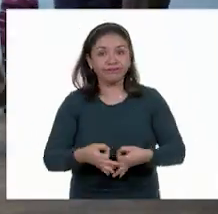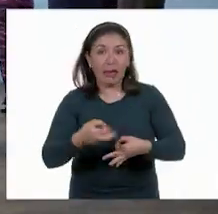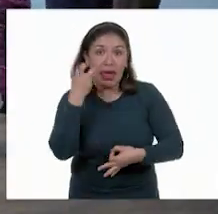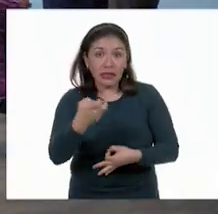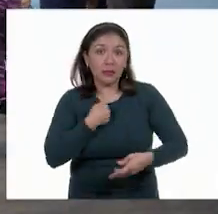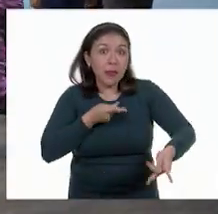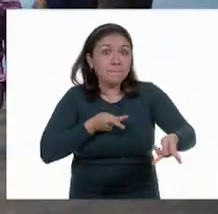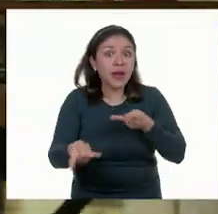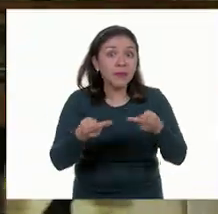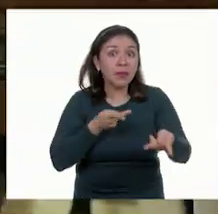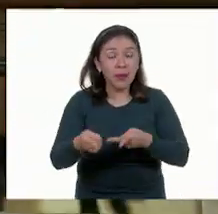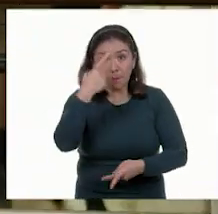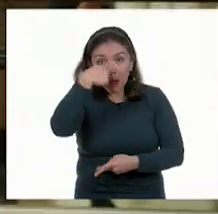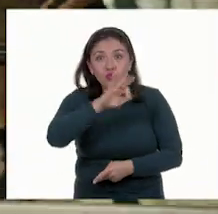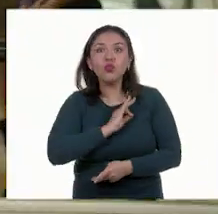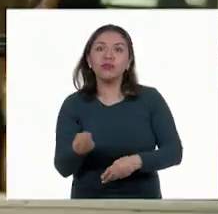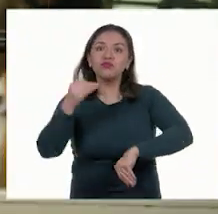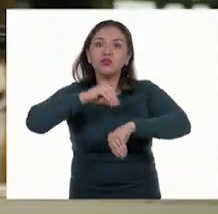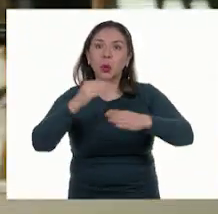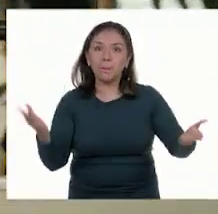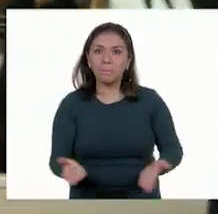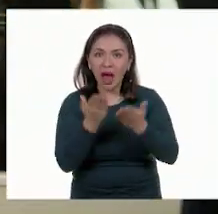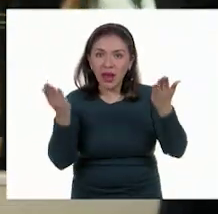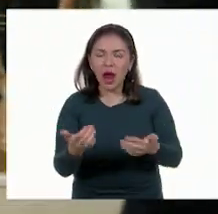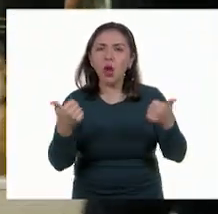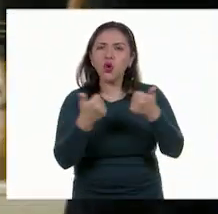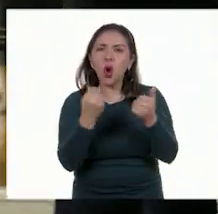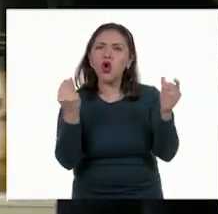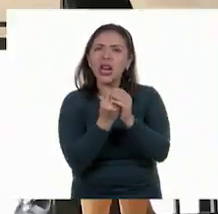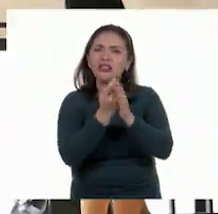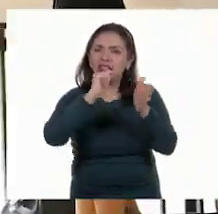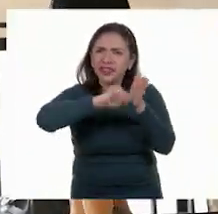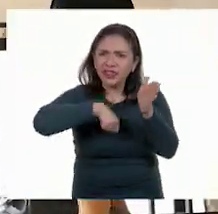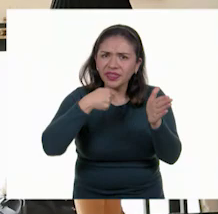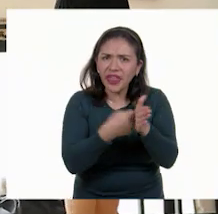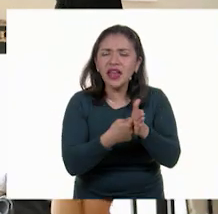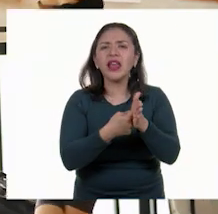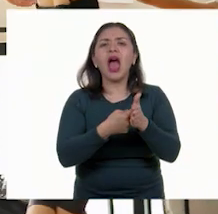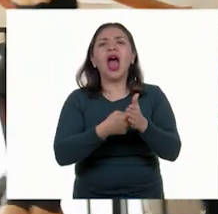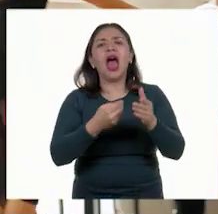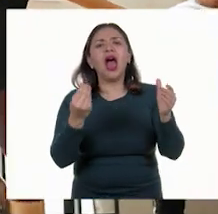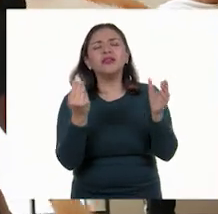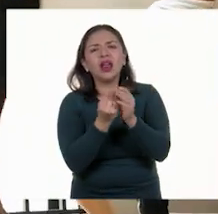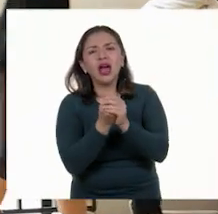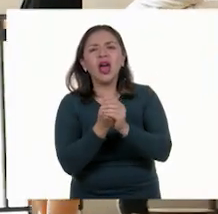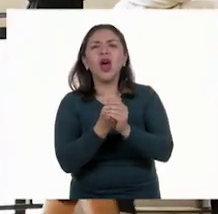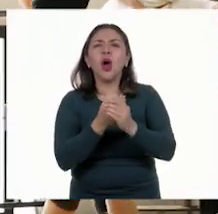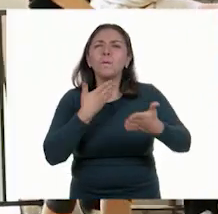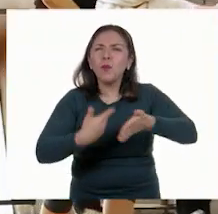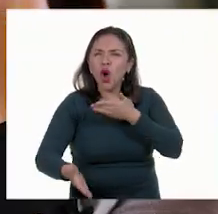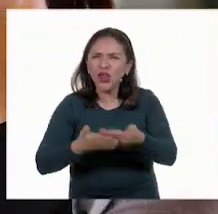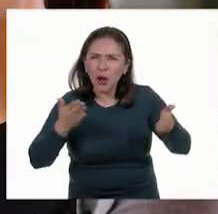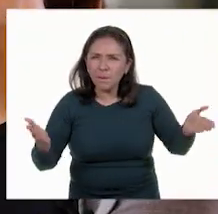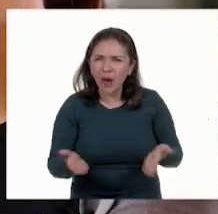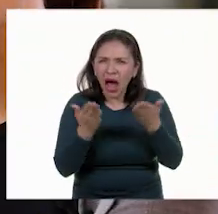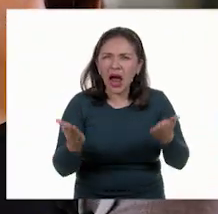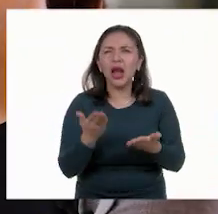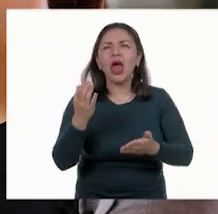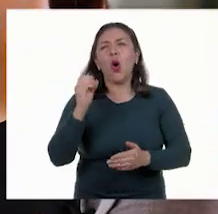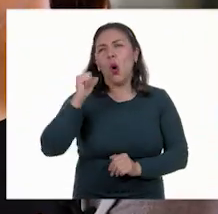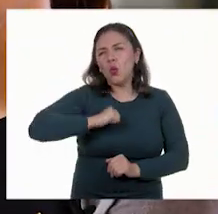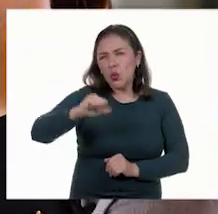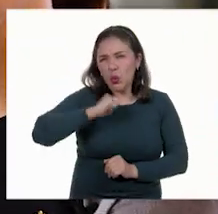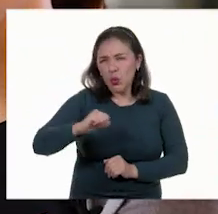nuestra preparación para poder bailar. Tomamos clases de técnica clásica, contemporánea y de